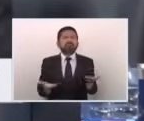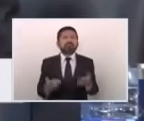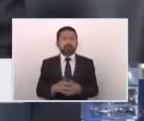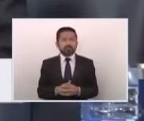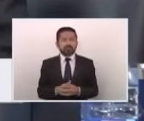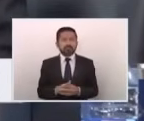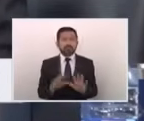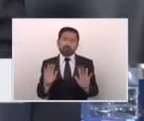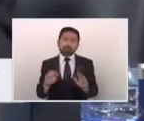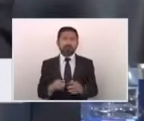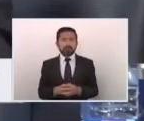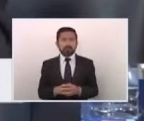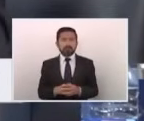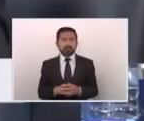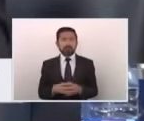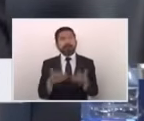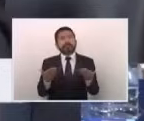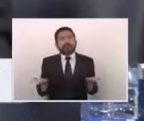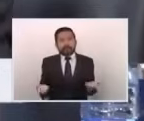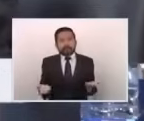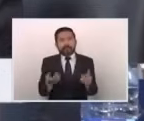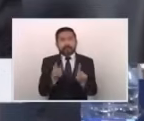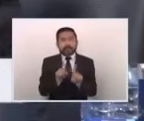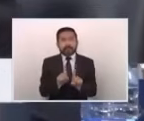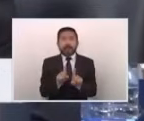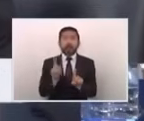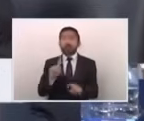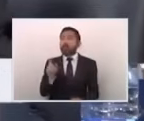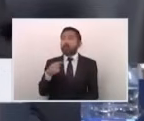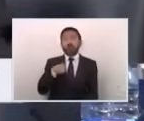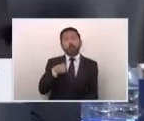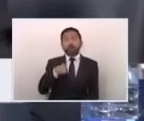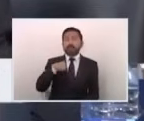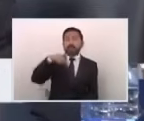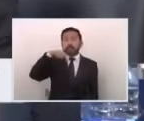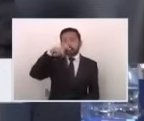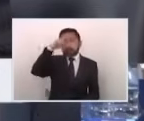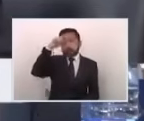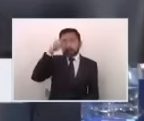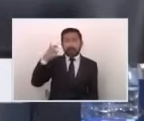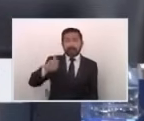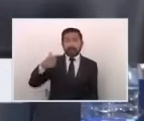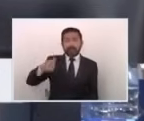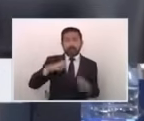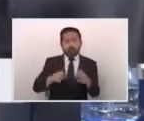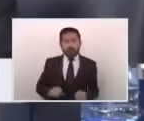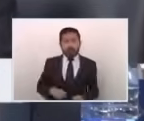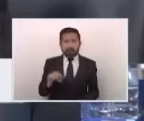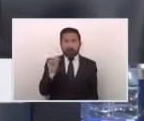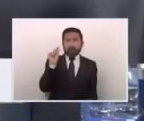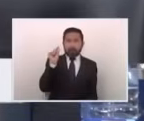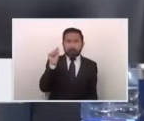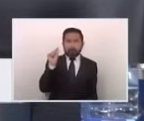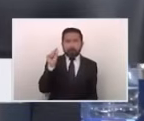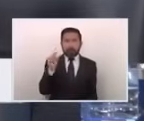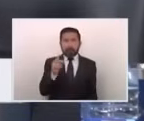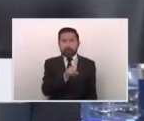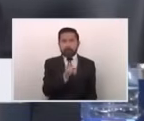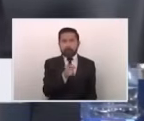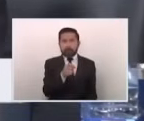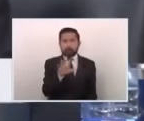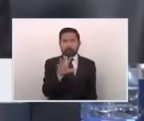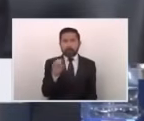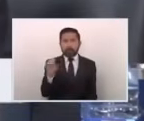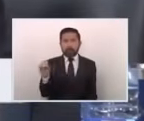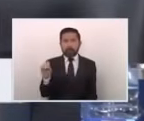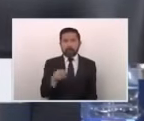hacer es, obviamente, estas personas decían, no, mira, pero es que, pues sí, los sueldos en el gobierno son de